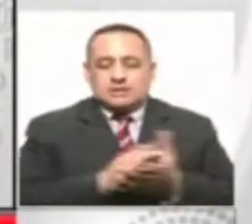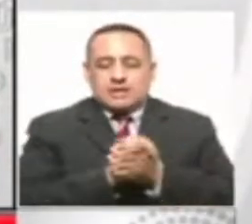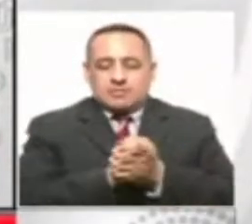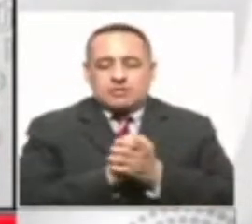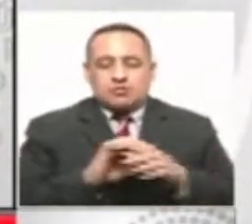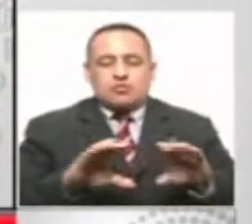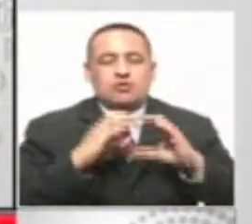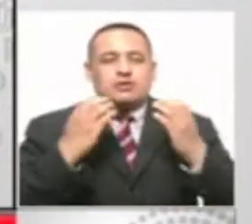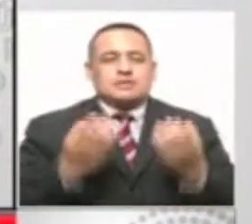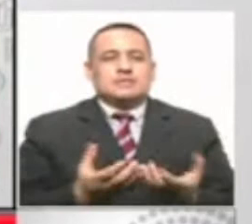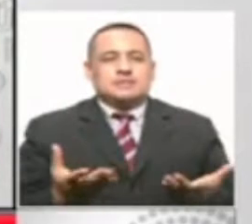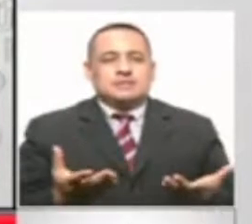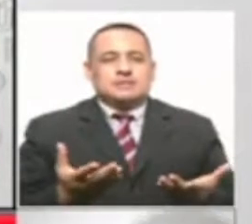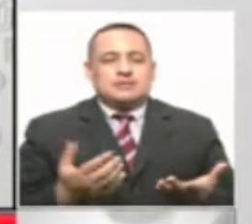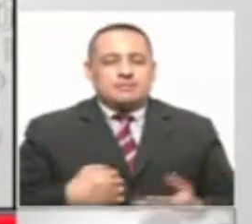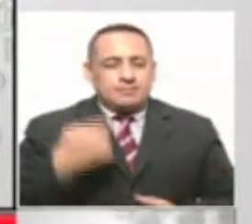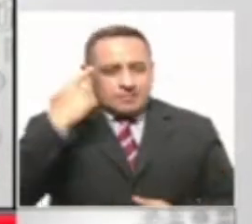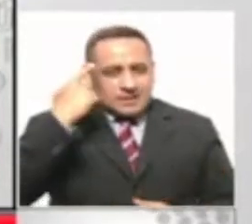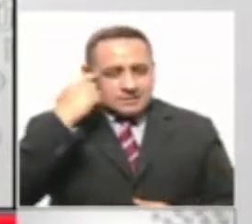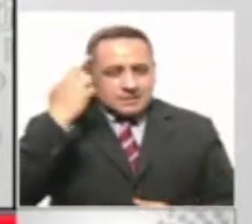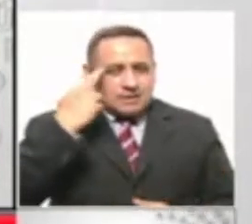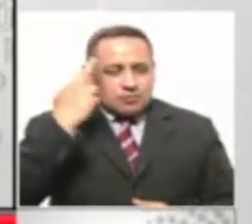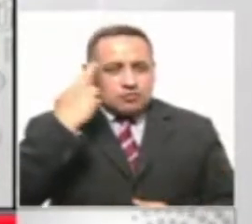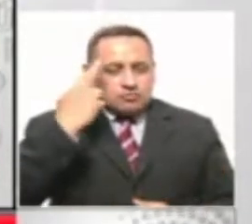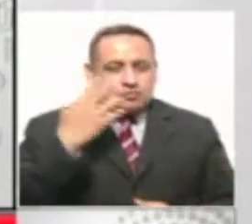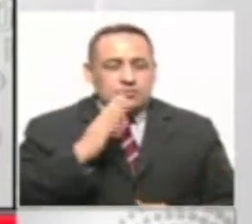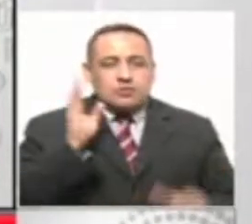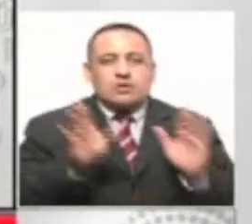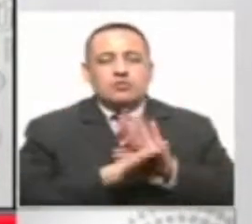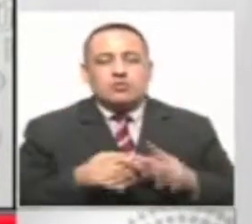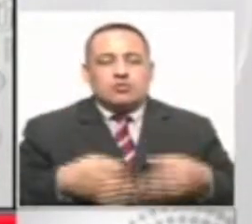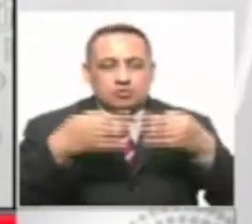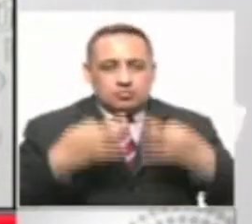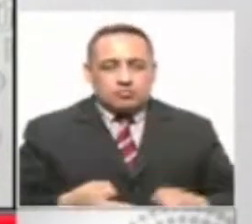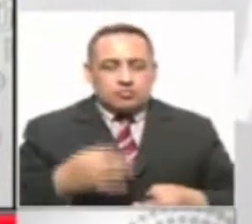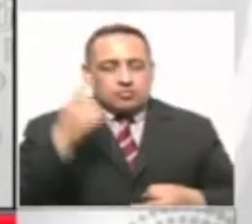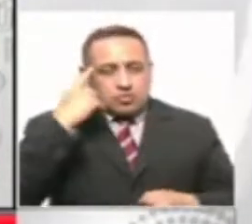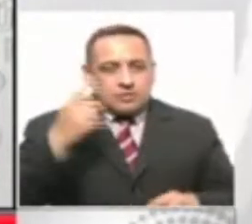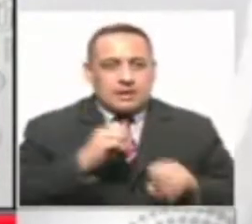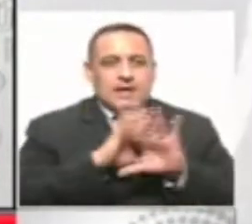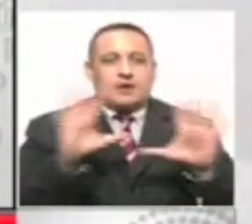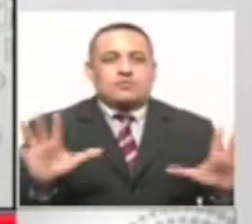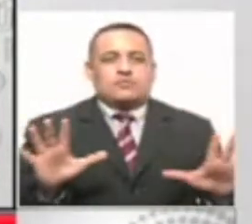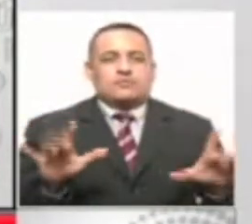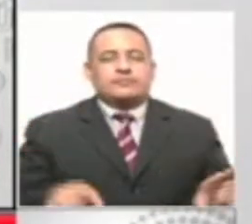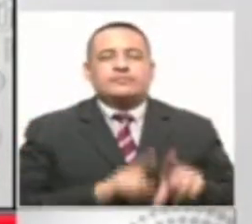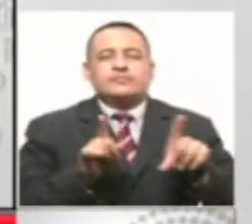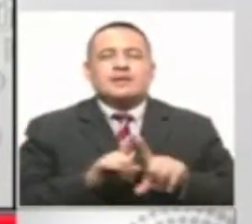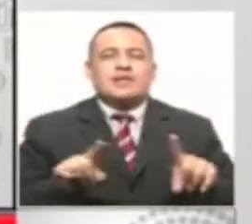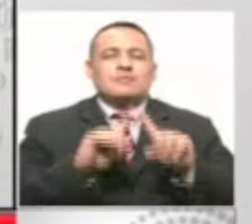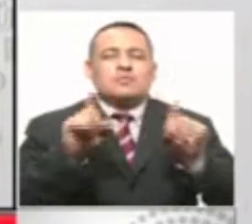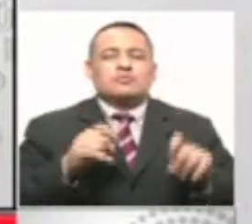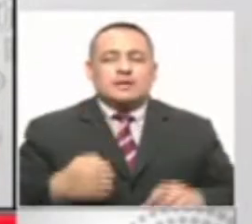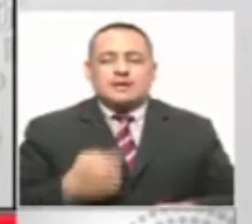congresistas, reflexionemos con criterio lógico. Y la pregunta